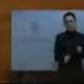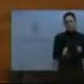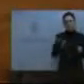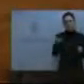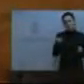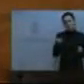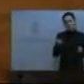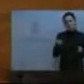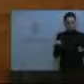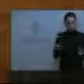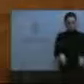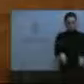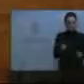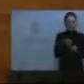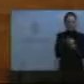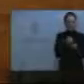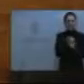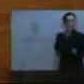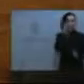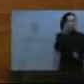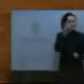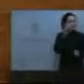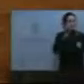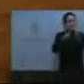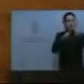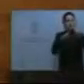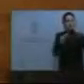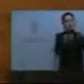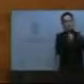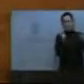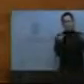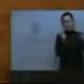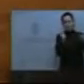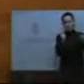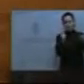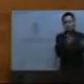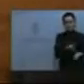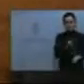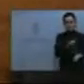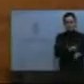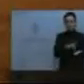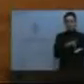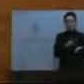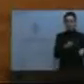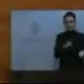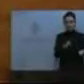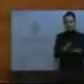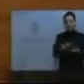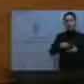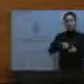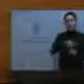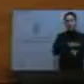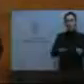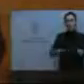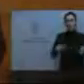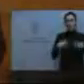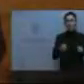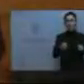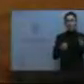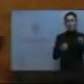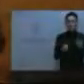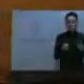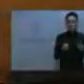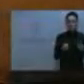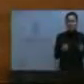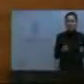profesional, en este caso una trabajadora del Hospital del Oriente de Asturias, que sí está dentro del ámbito de la sanidad. Y,